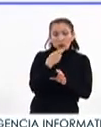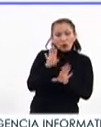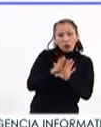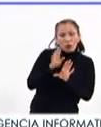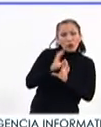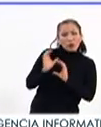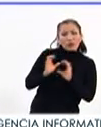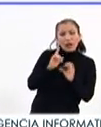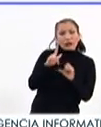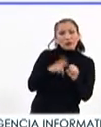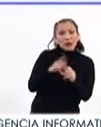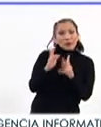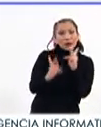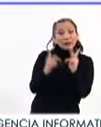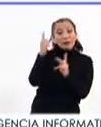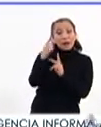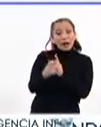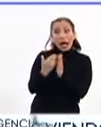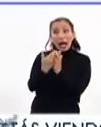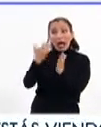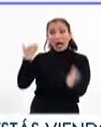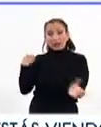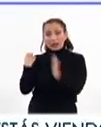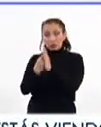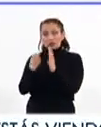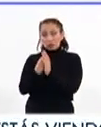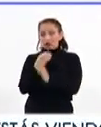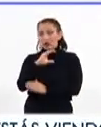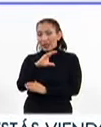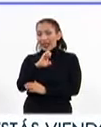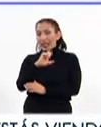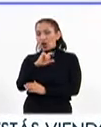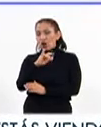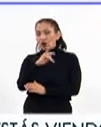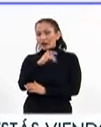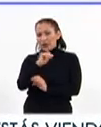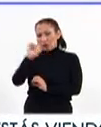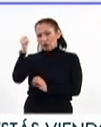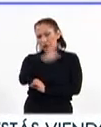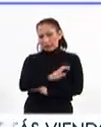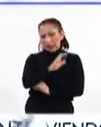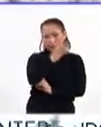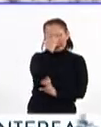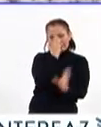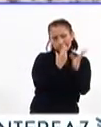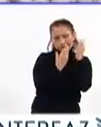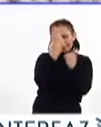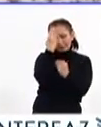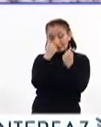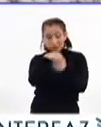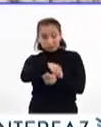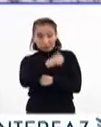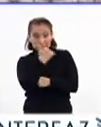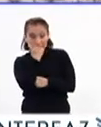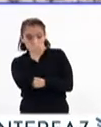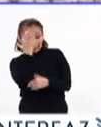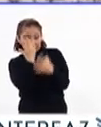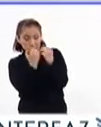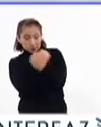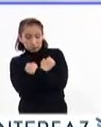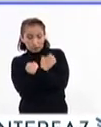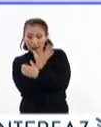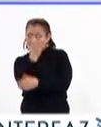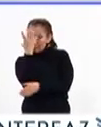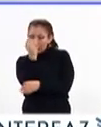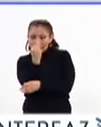fauna silvestre, esto con el antecedente de cursos de ecología y otras disciplinas, de manera que ellos reciben una